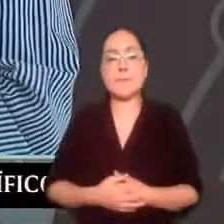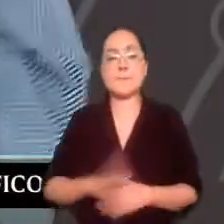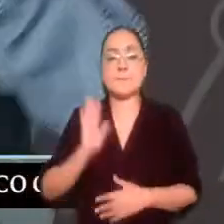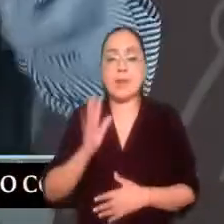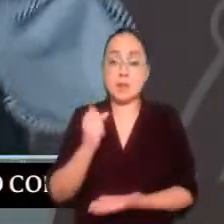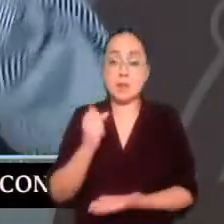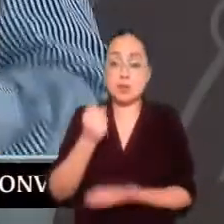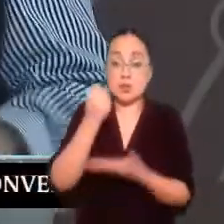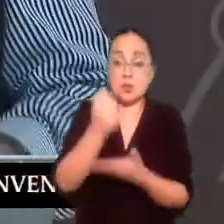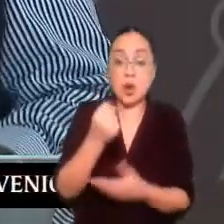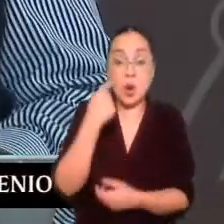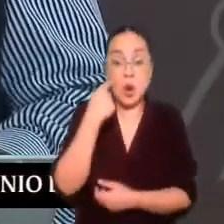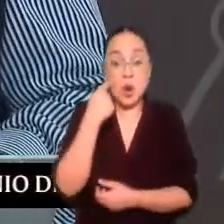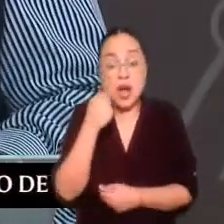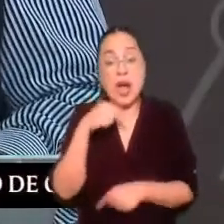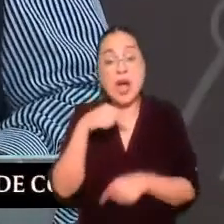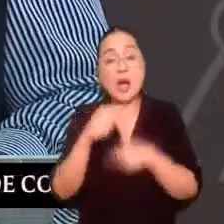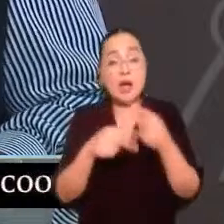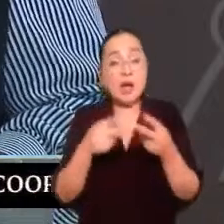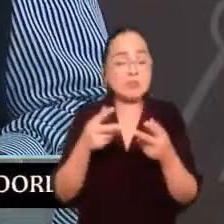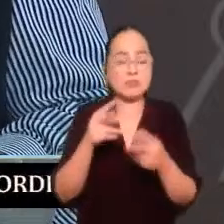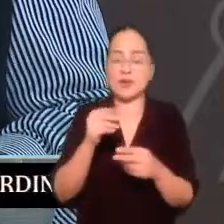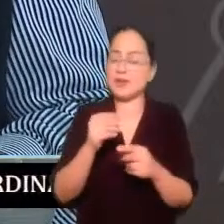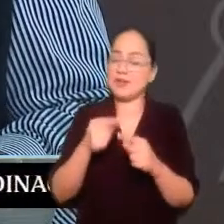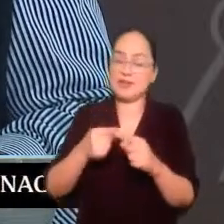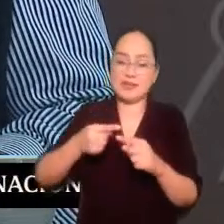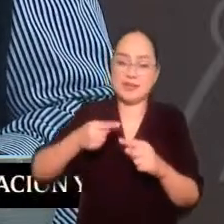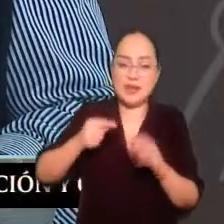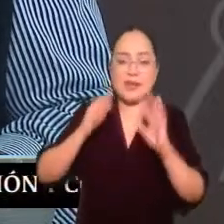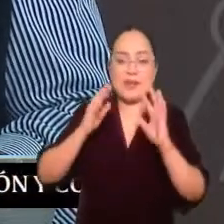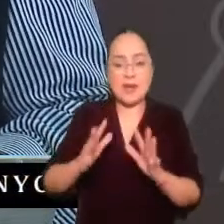que diseñemos, a ver, no, ya tenemos dónde los vamos a dar